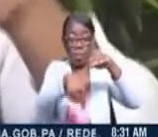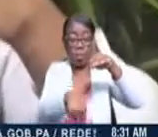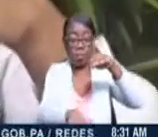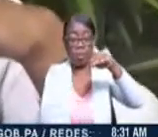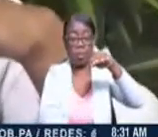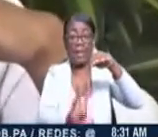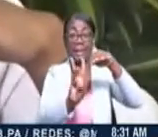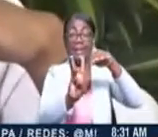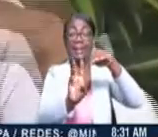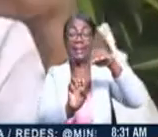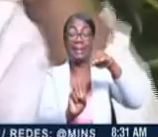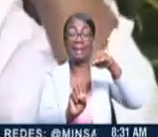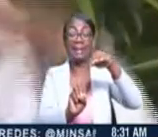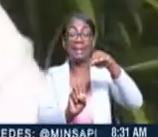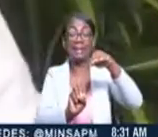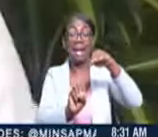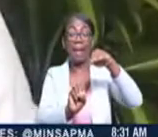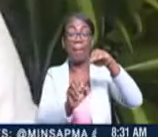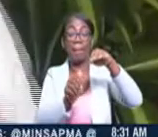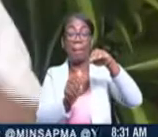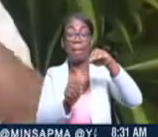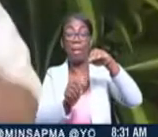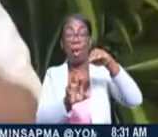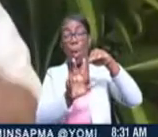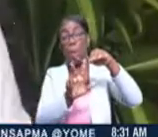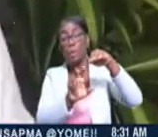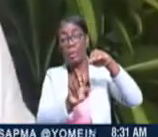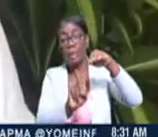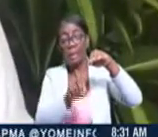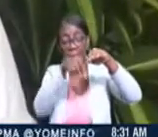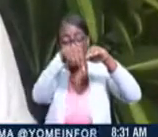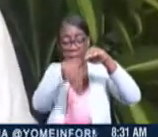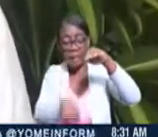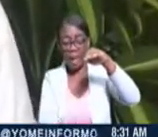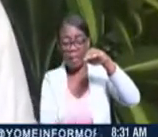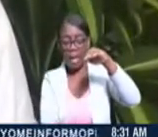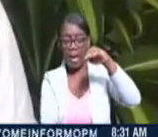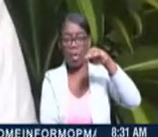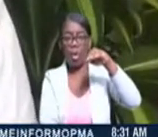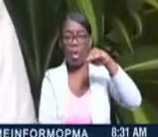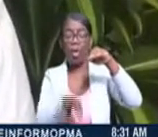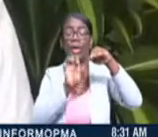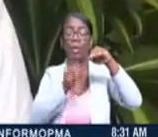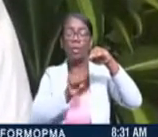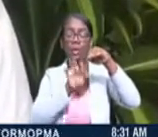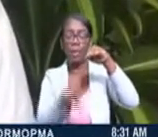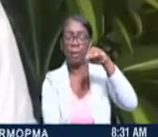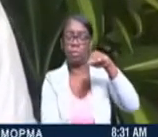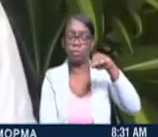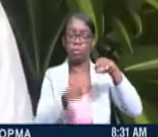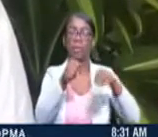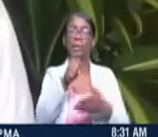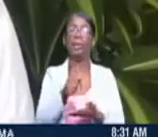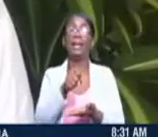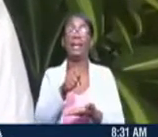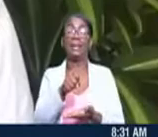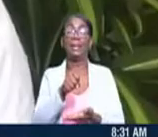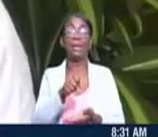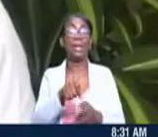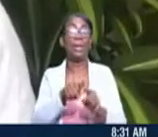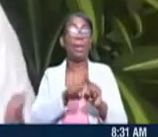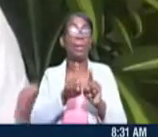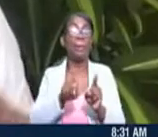de probablemente de 30 metros hacia abajo es donde uno los va a encontrar, y significa